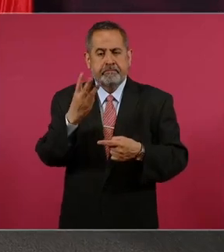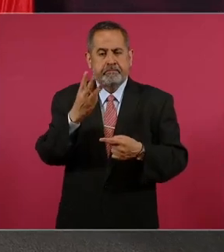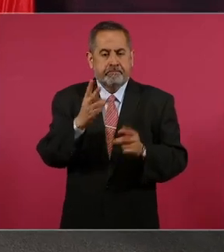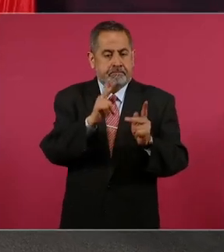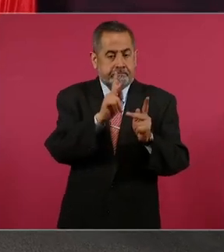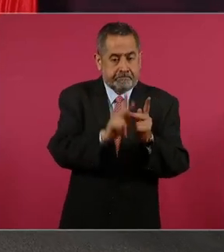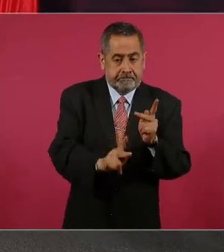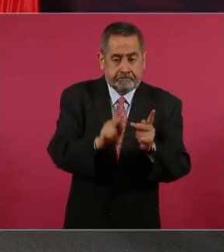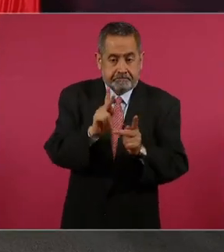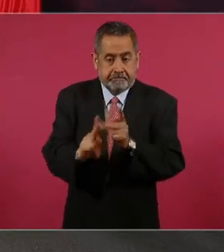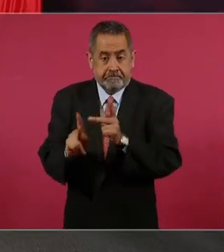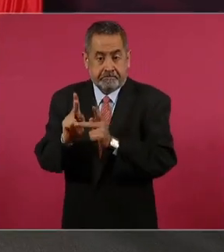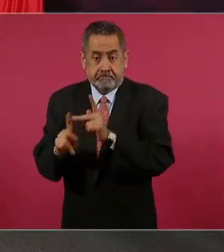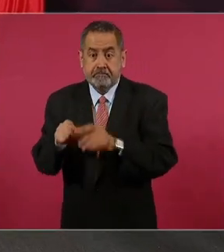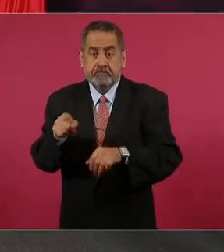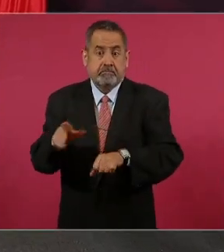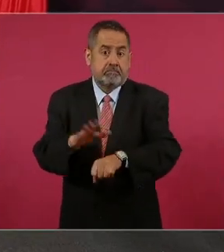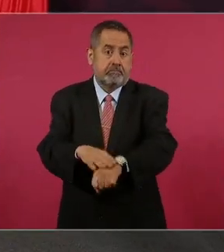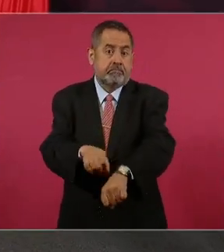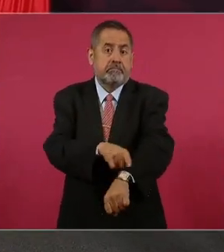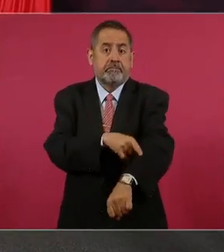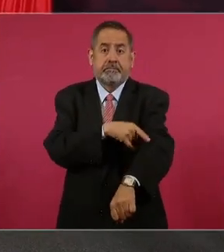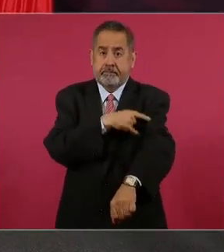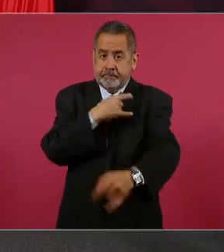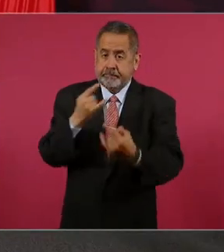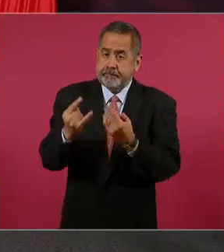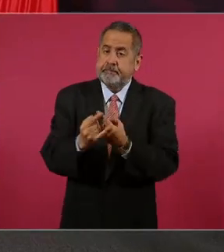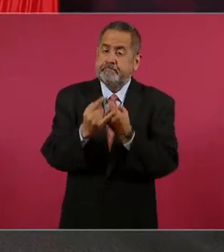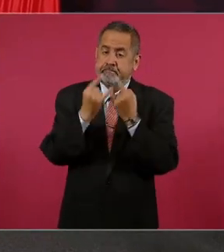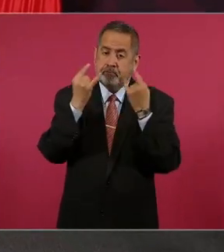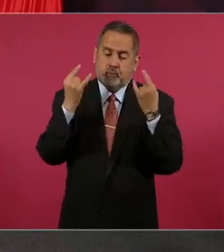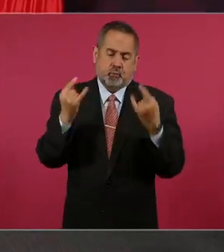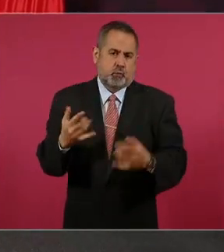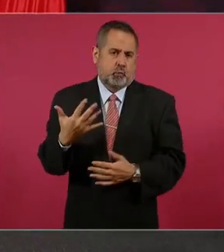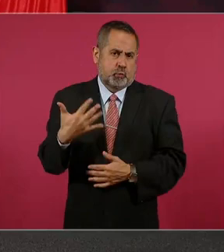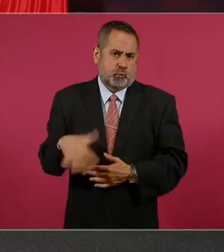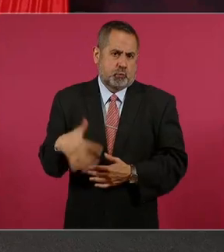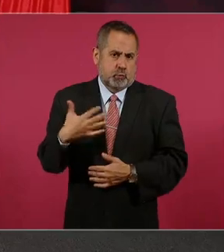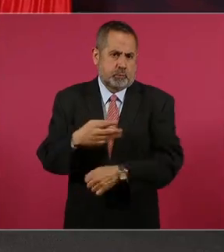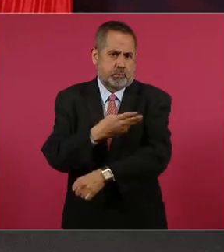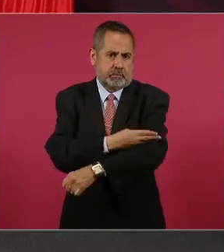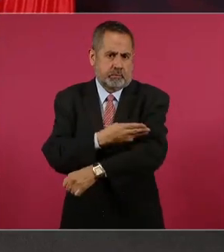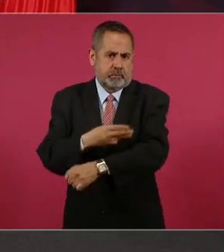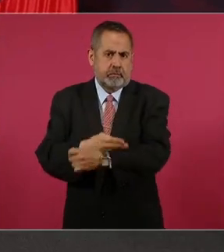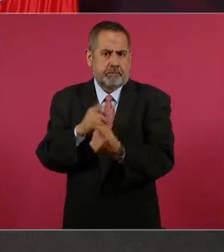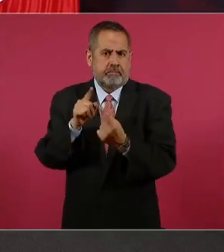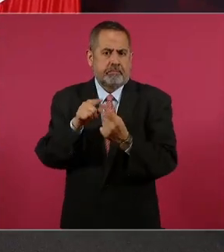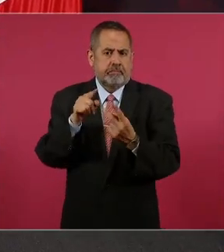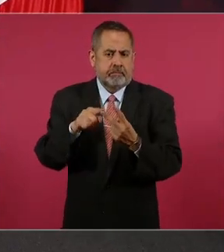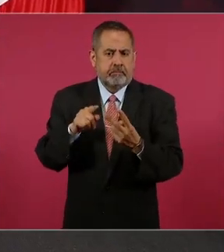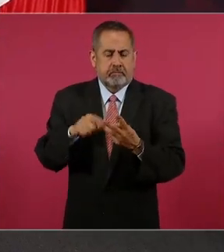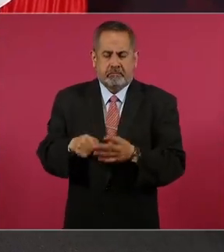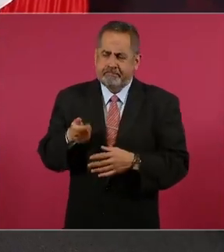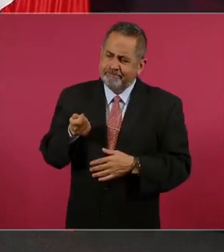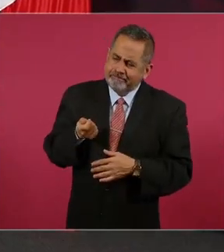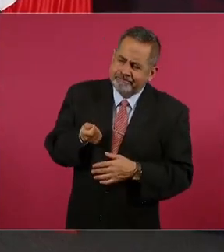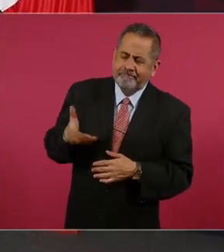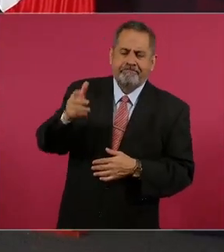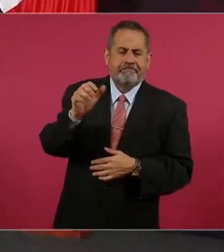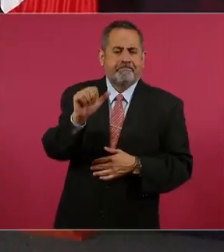porque sí se trata de el apóstol